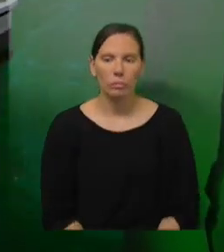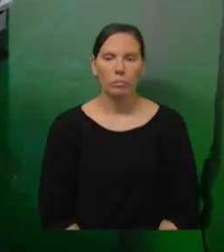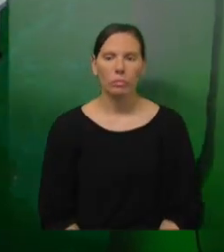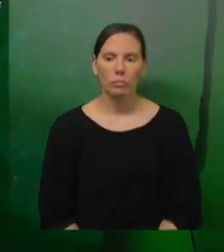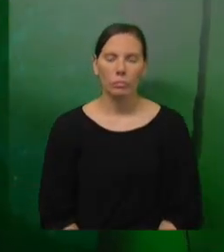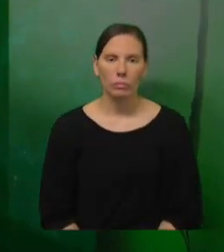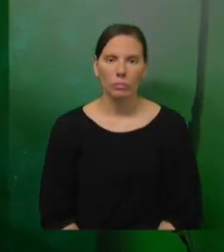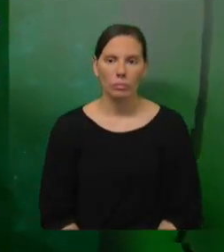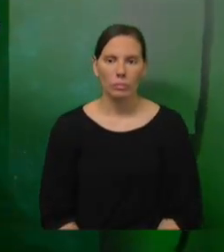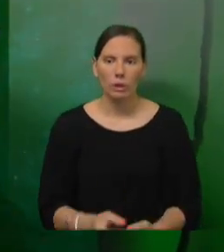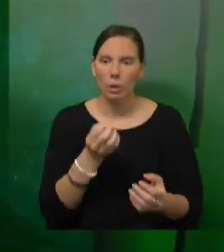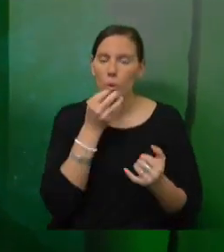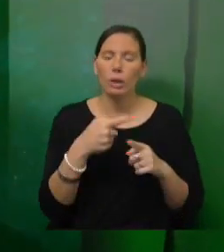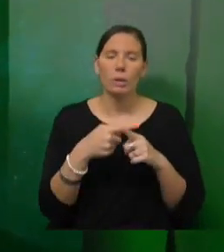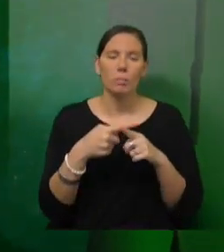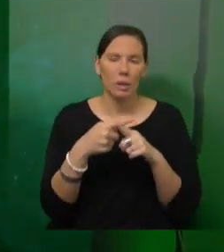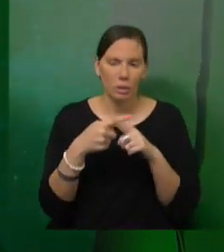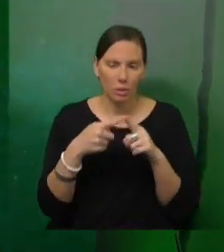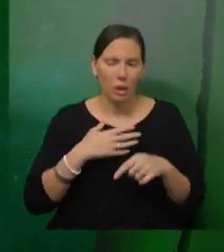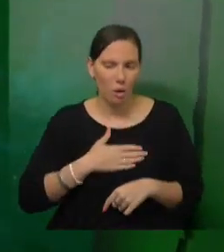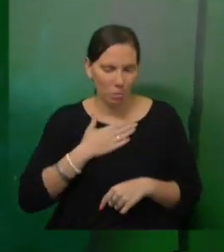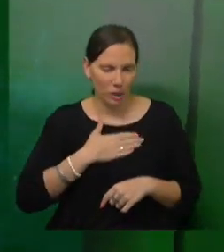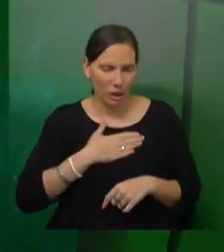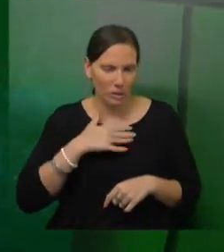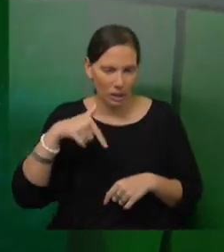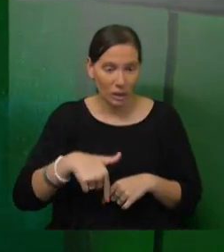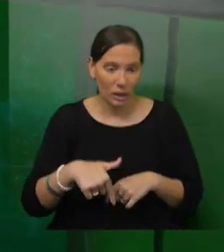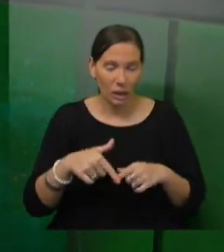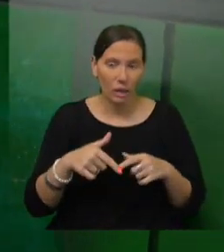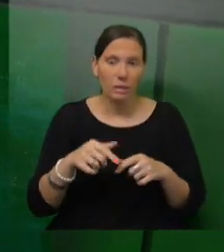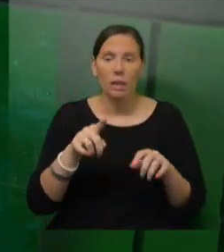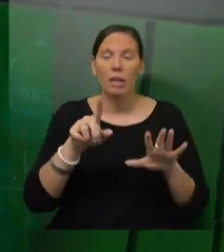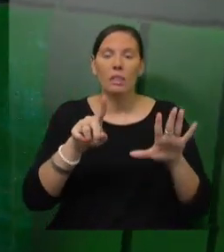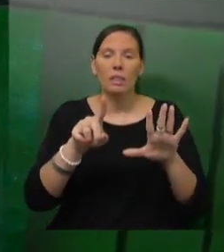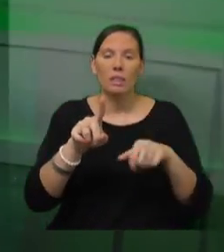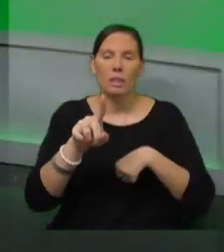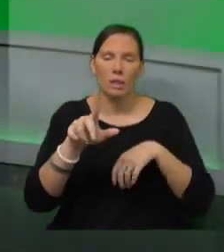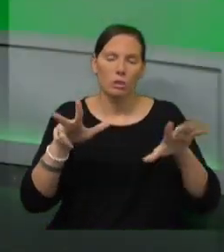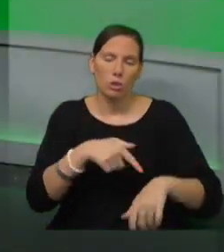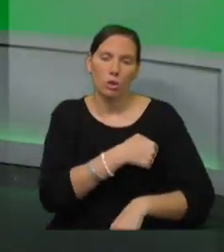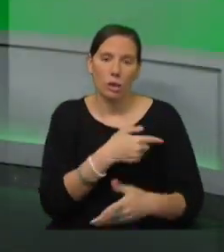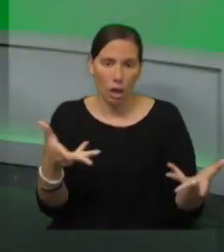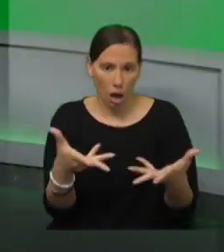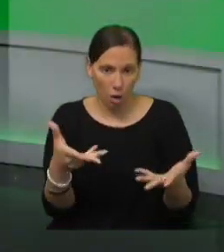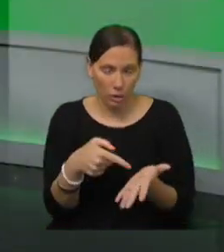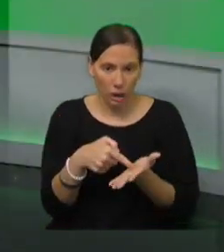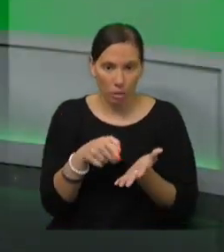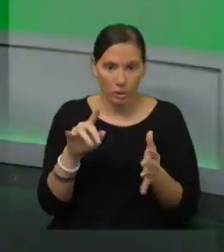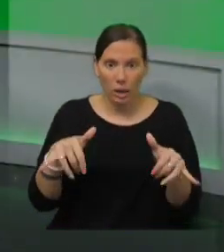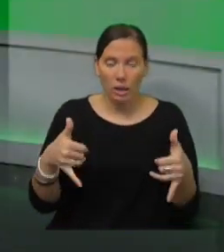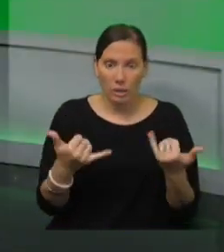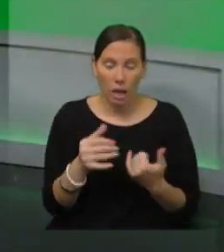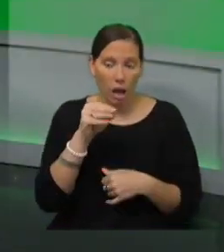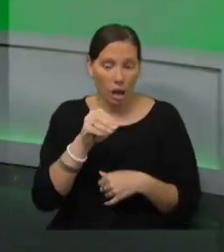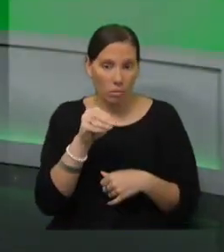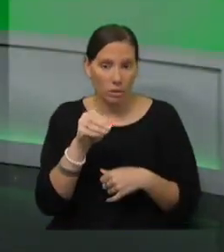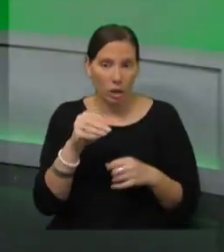balotas muy buen mediodía un gusto recibirlos en esta edición 18 gr es la temperatura en estos momentos en capital y ya les decimos que